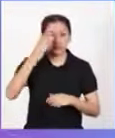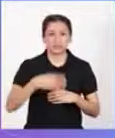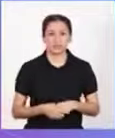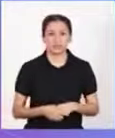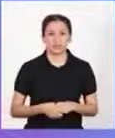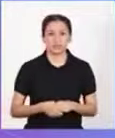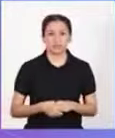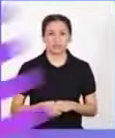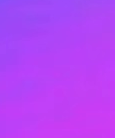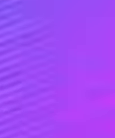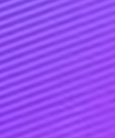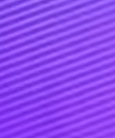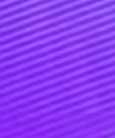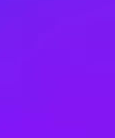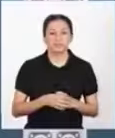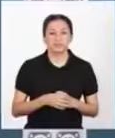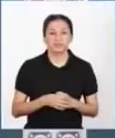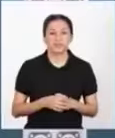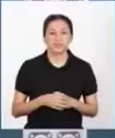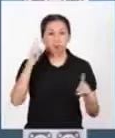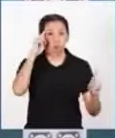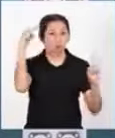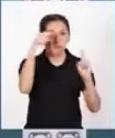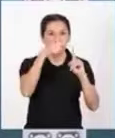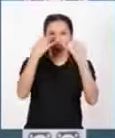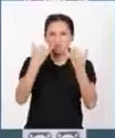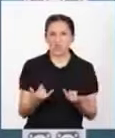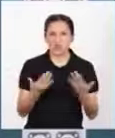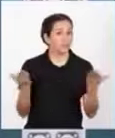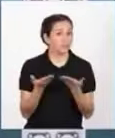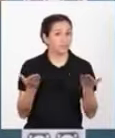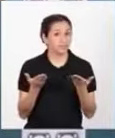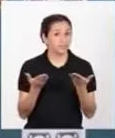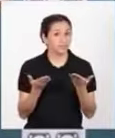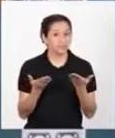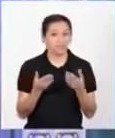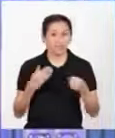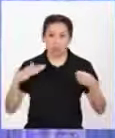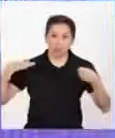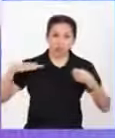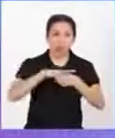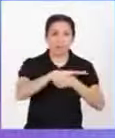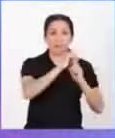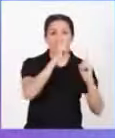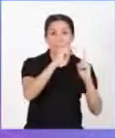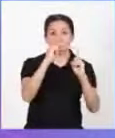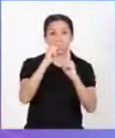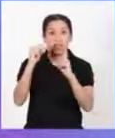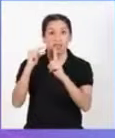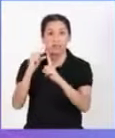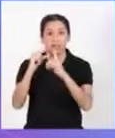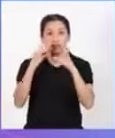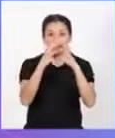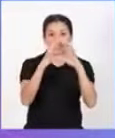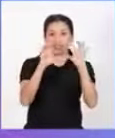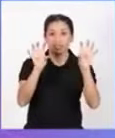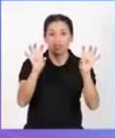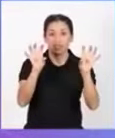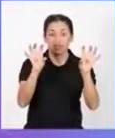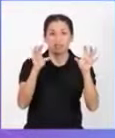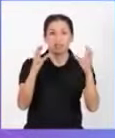desafío del saber. El propósito del día es... Completa las